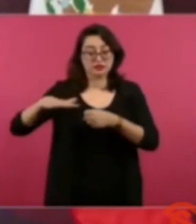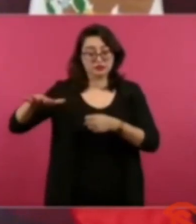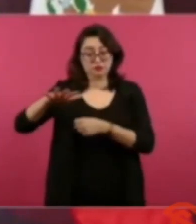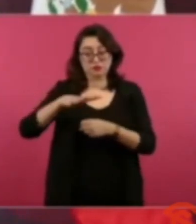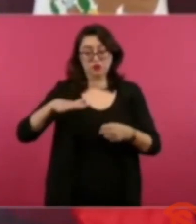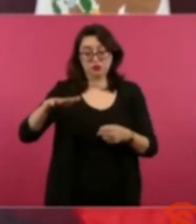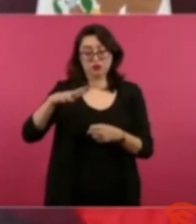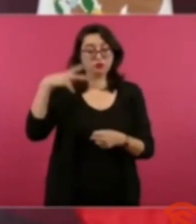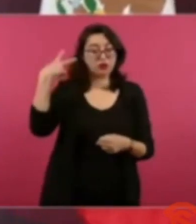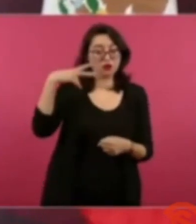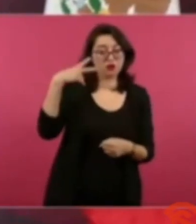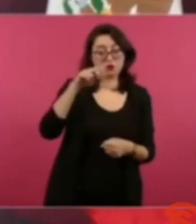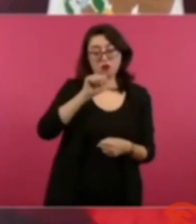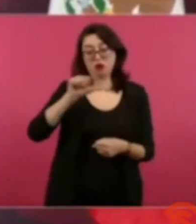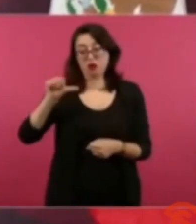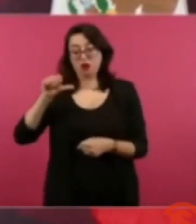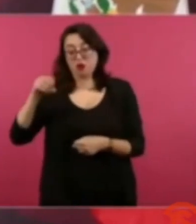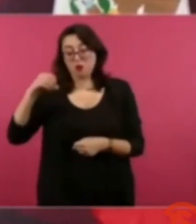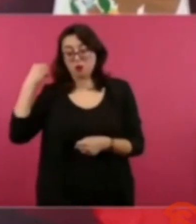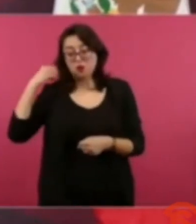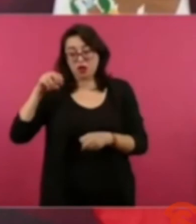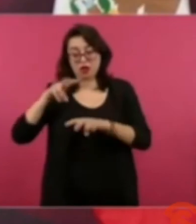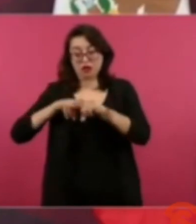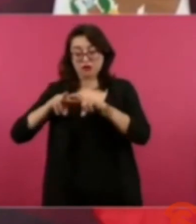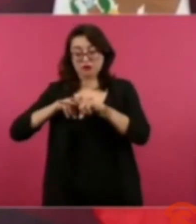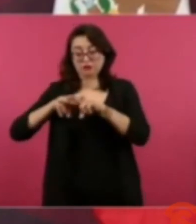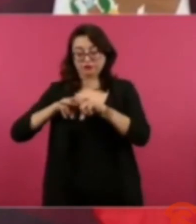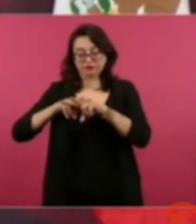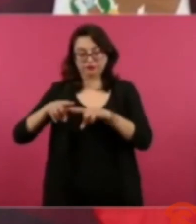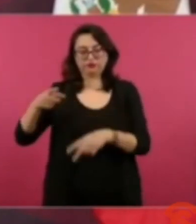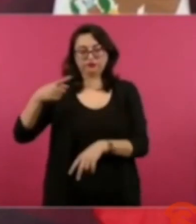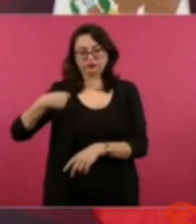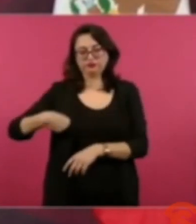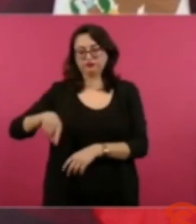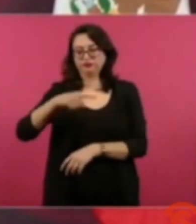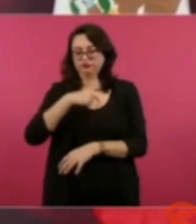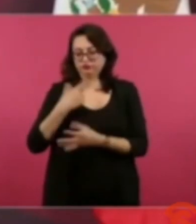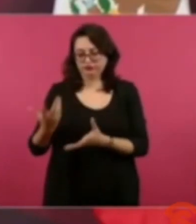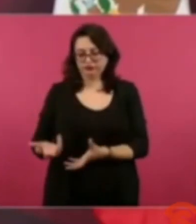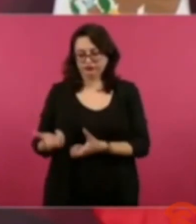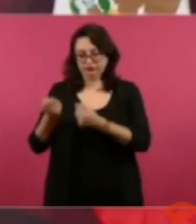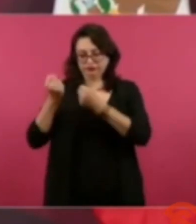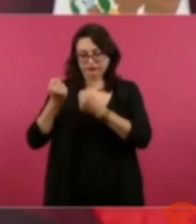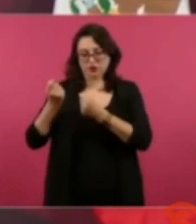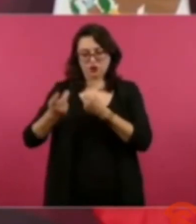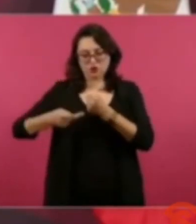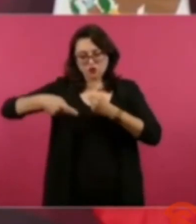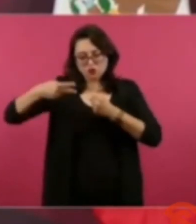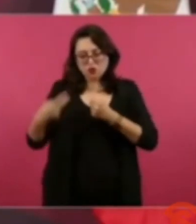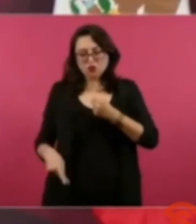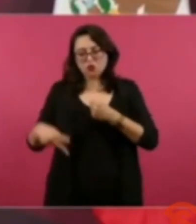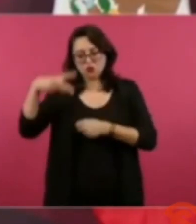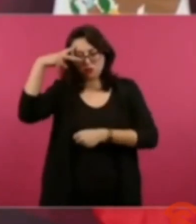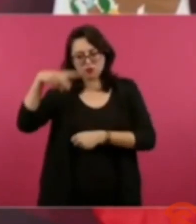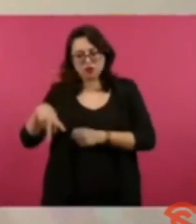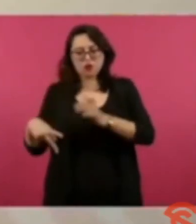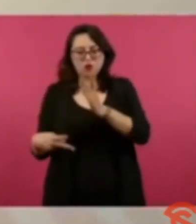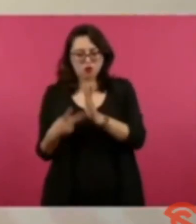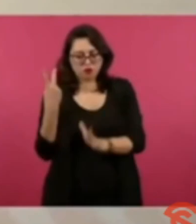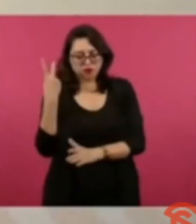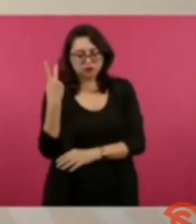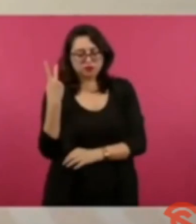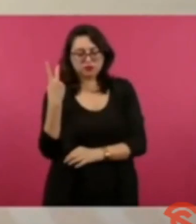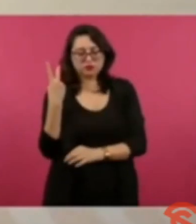ahí, de acuerdo a la concesión, tenían que mantener las vías en buen estado.